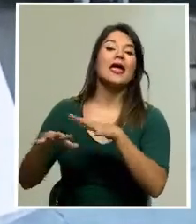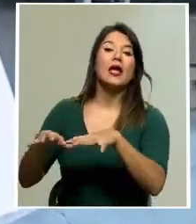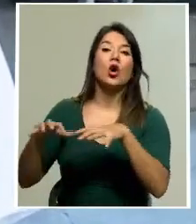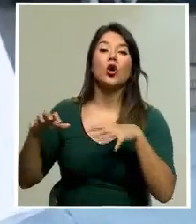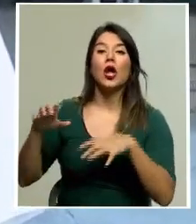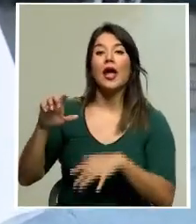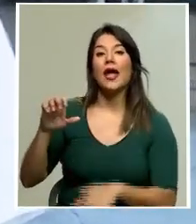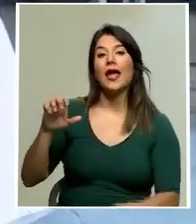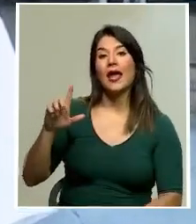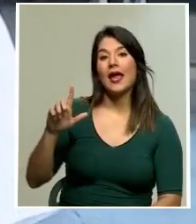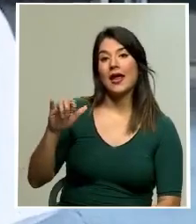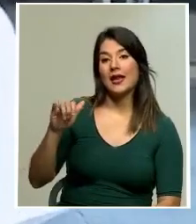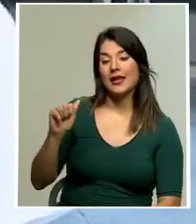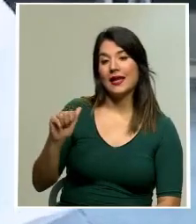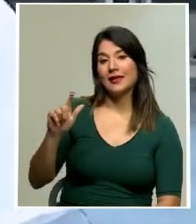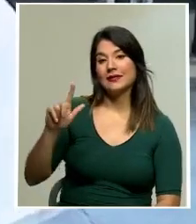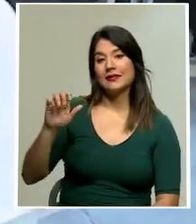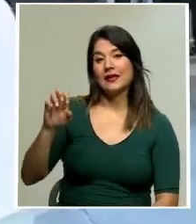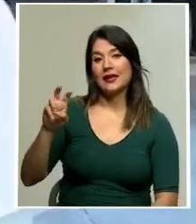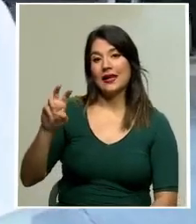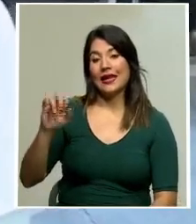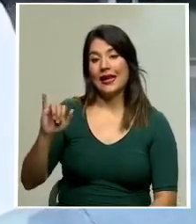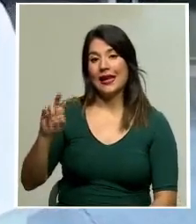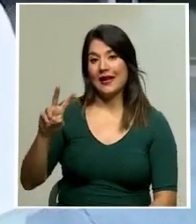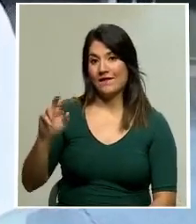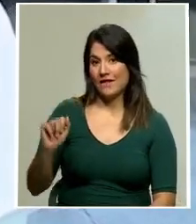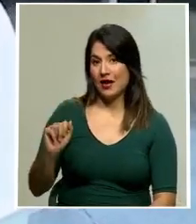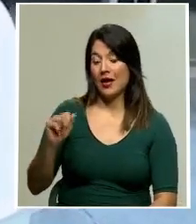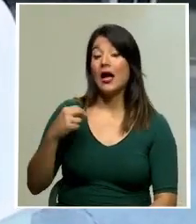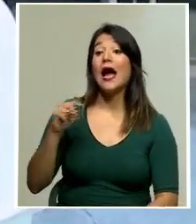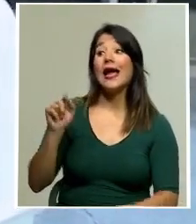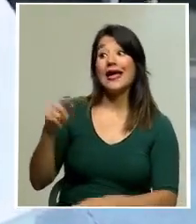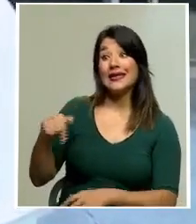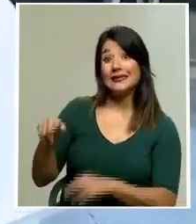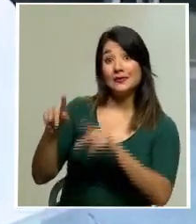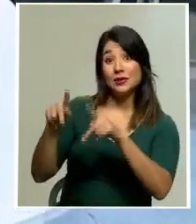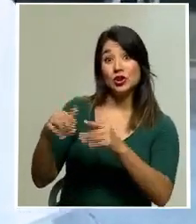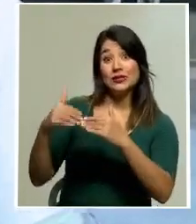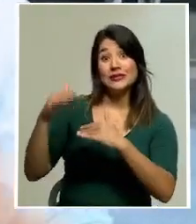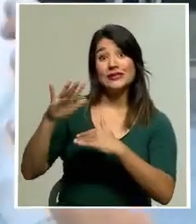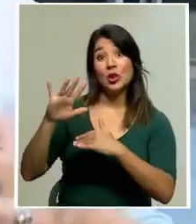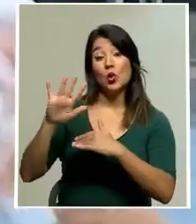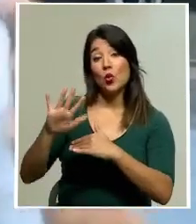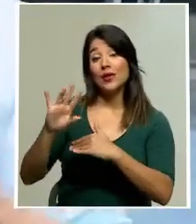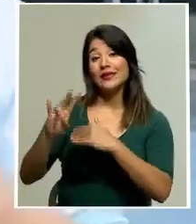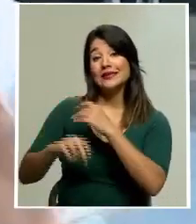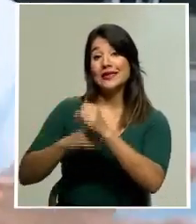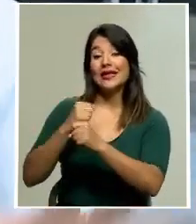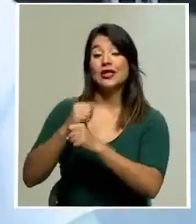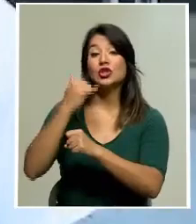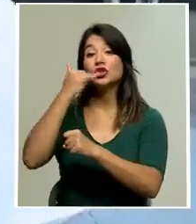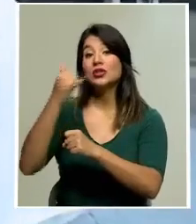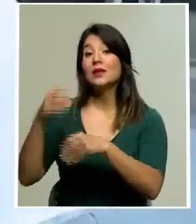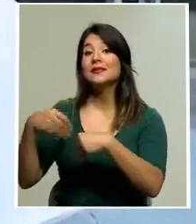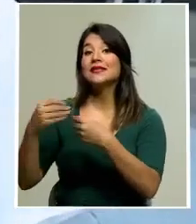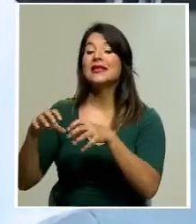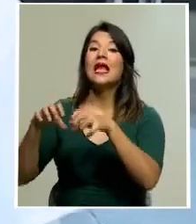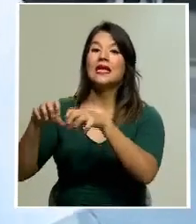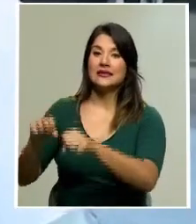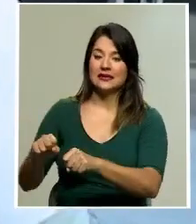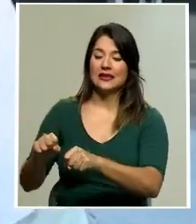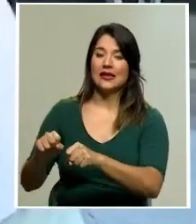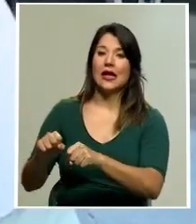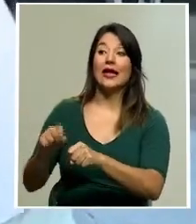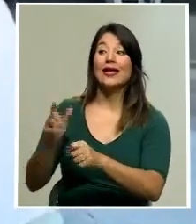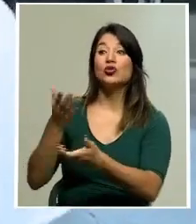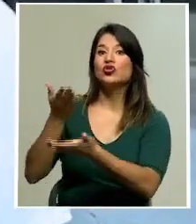Elías Leyva, en el gimnasio del Colegio Elías Leyva. Entonces a esas personas se les llama y se les da la cita, ya programado con día y hora exacta para que ellos puedan llegar y